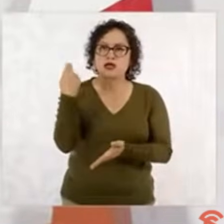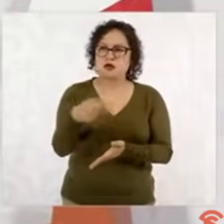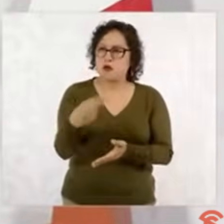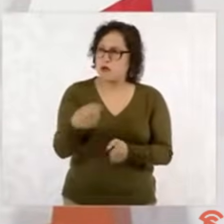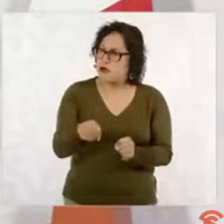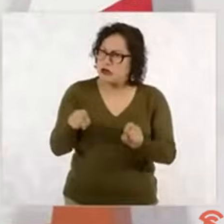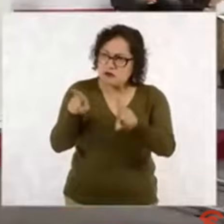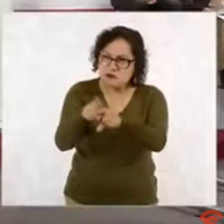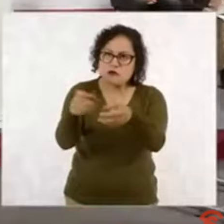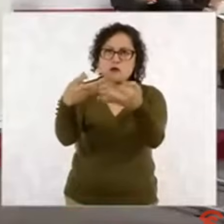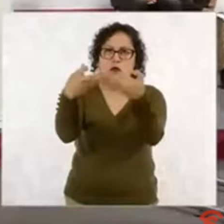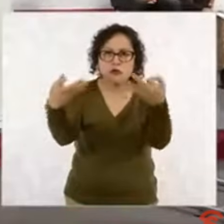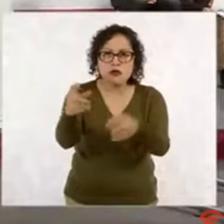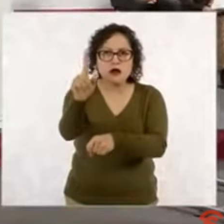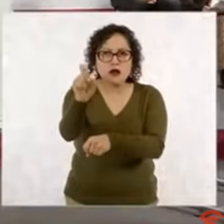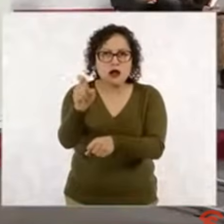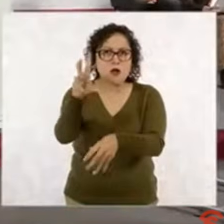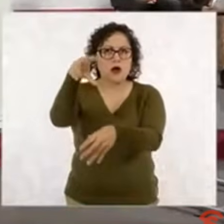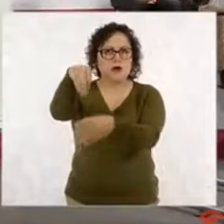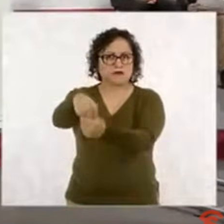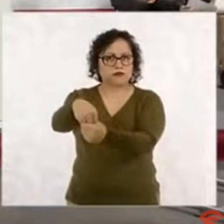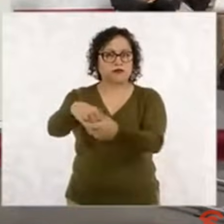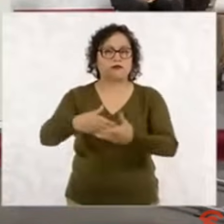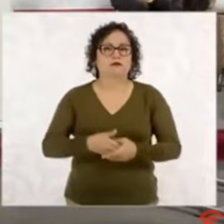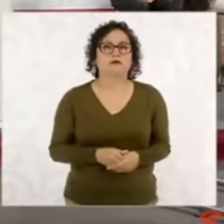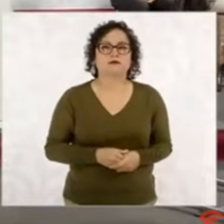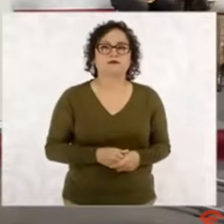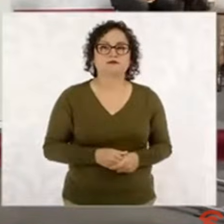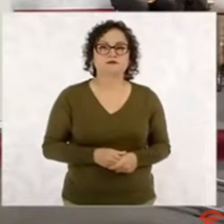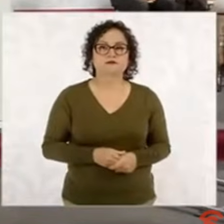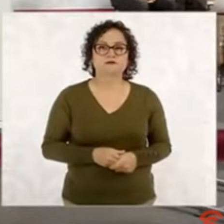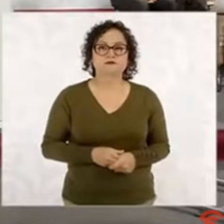que así va a ser. Adelante, por favor.